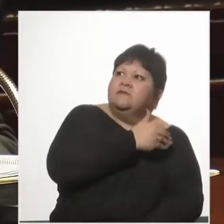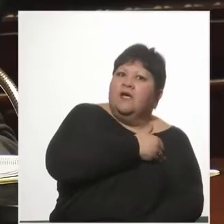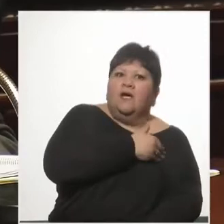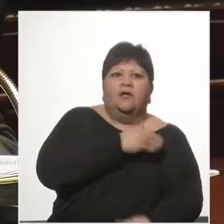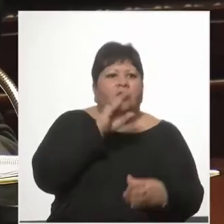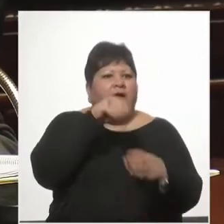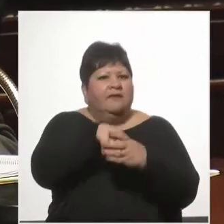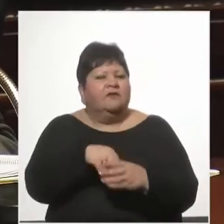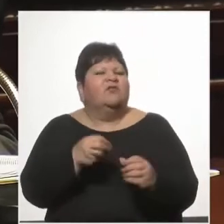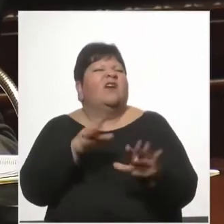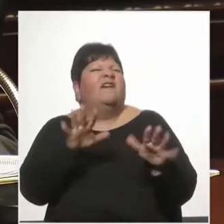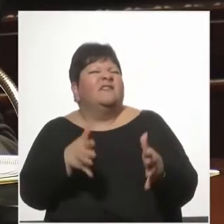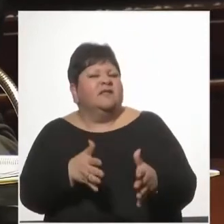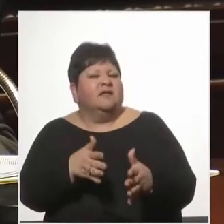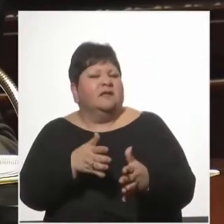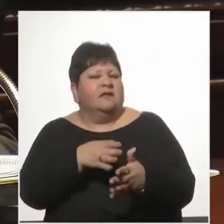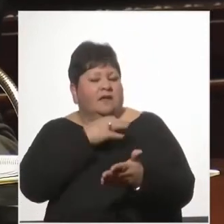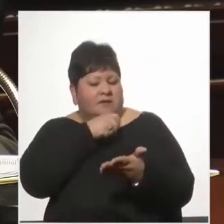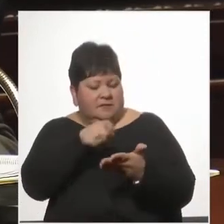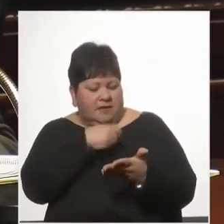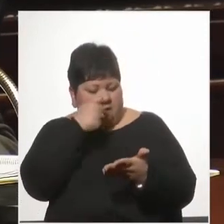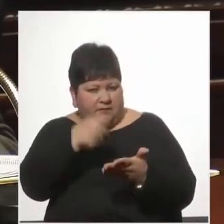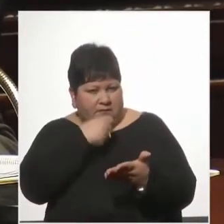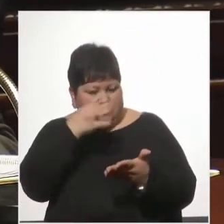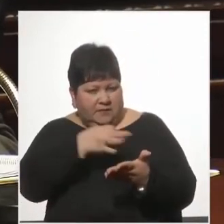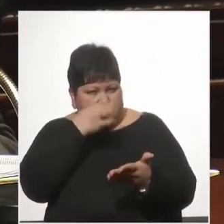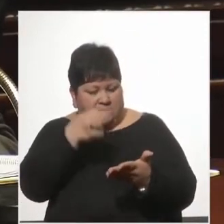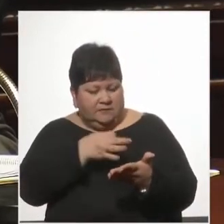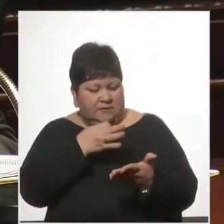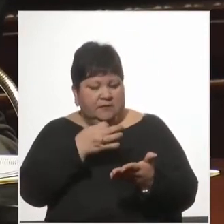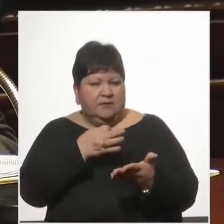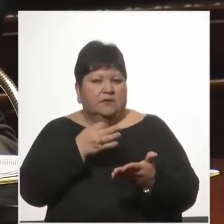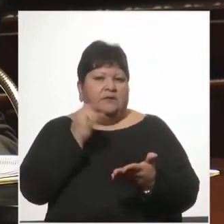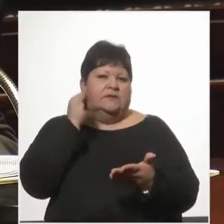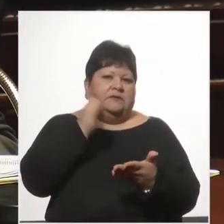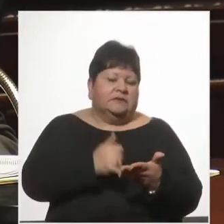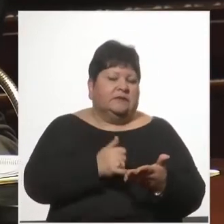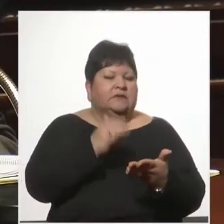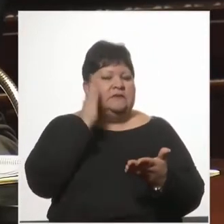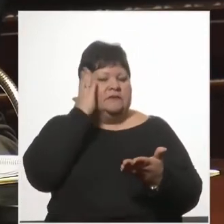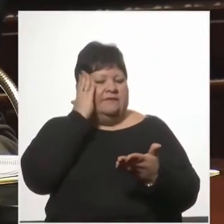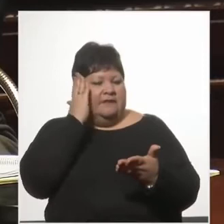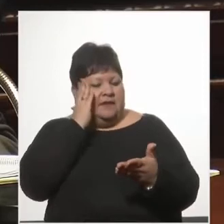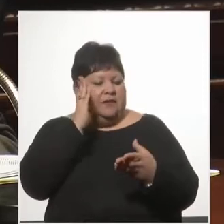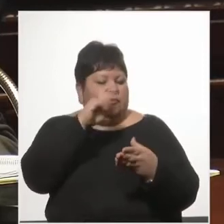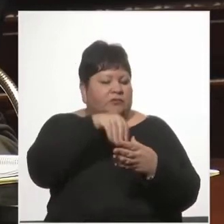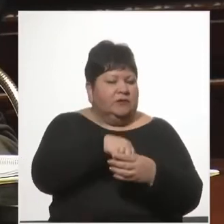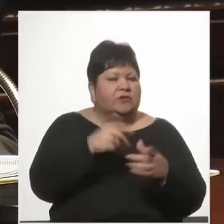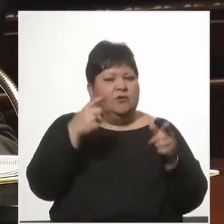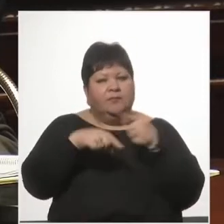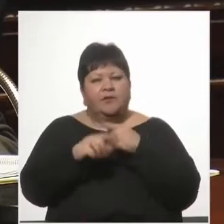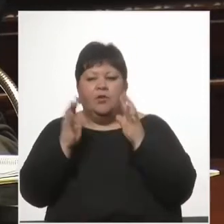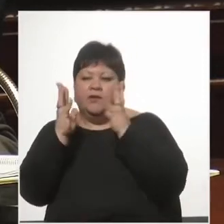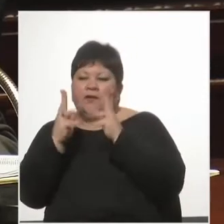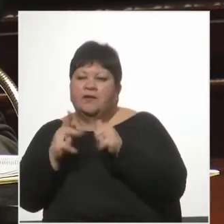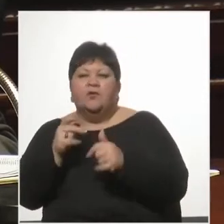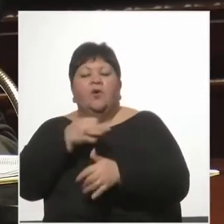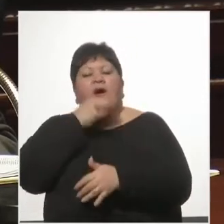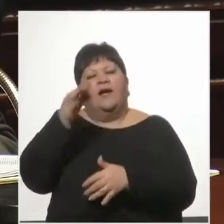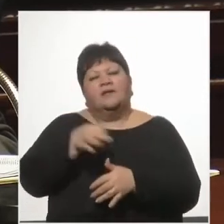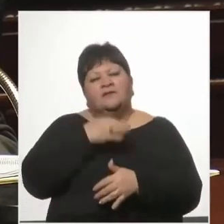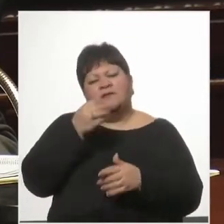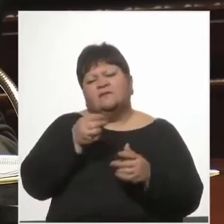contenían las actas, luego que sí sabía el contenido, pero que estaban ordenando las actas para posteriormente hacer la denuncia,